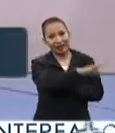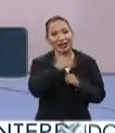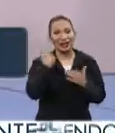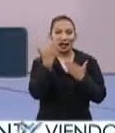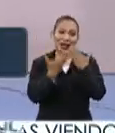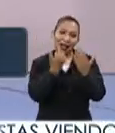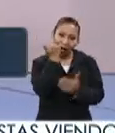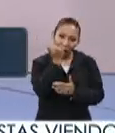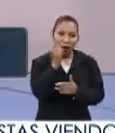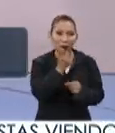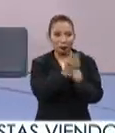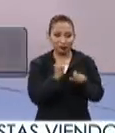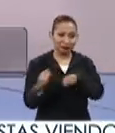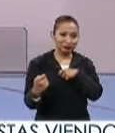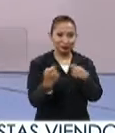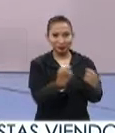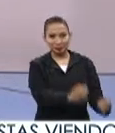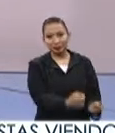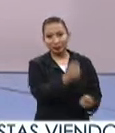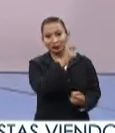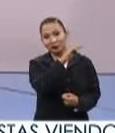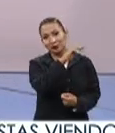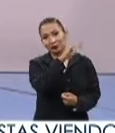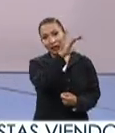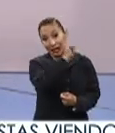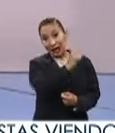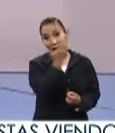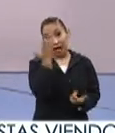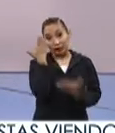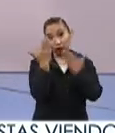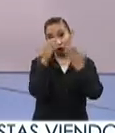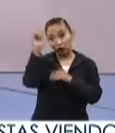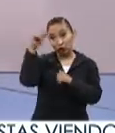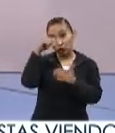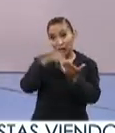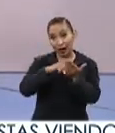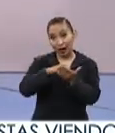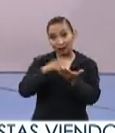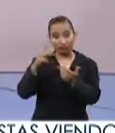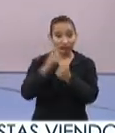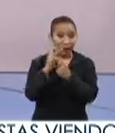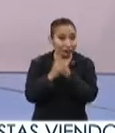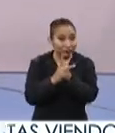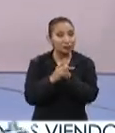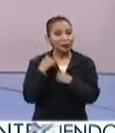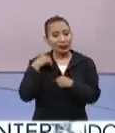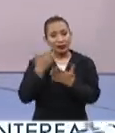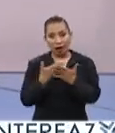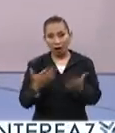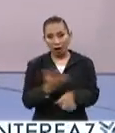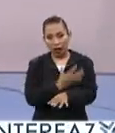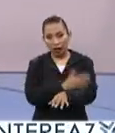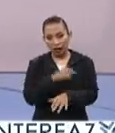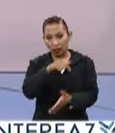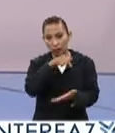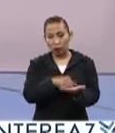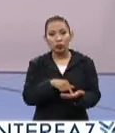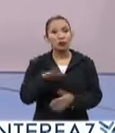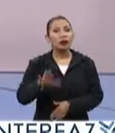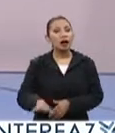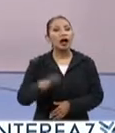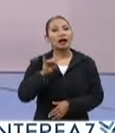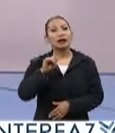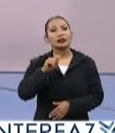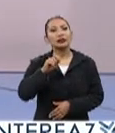de estudiantes que han tenido la oportunidad de precisamente hacer eso, estudiar en otra parte del mundo. Y hoy para eso nos acompaña en el estudio